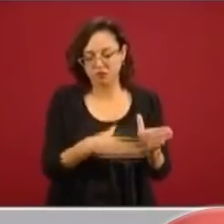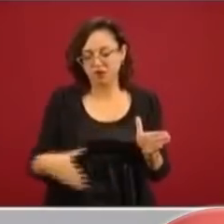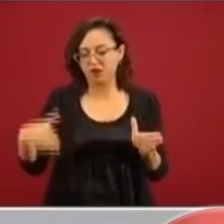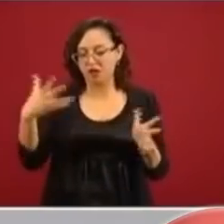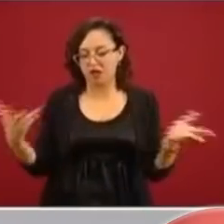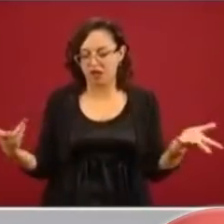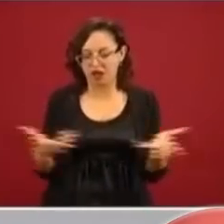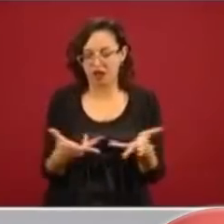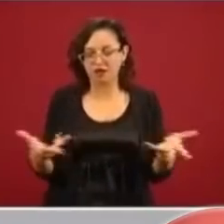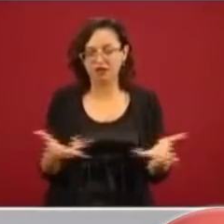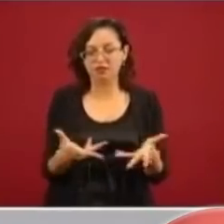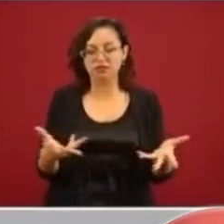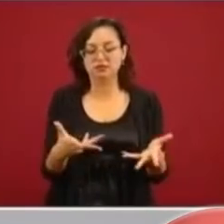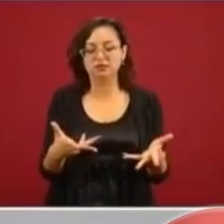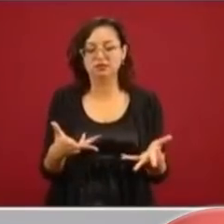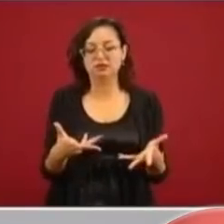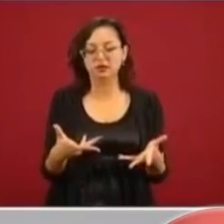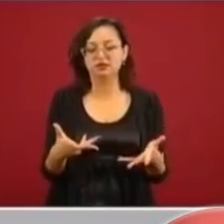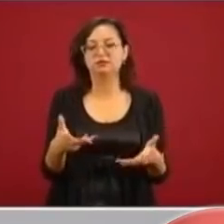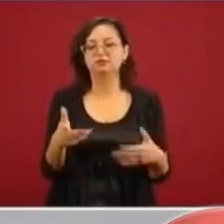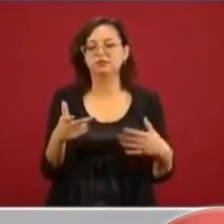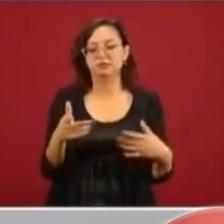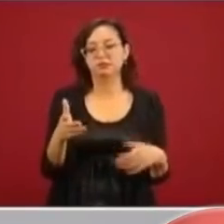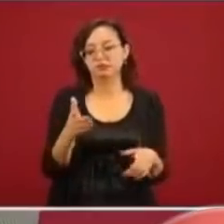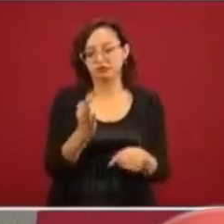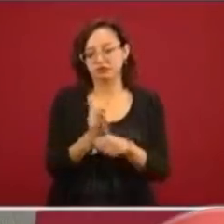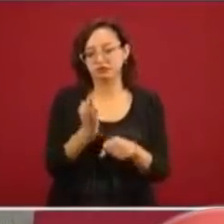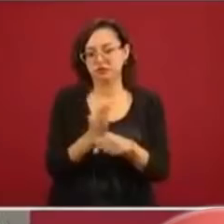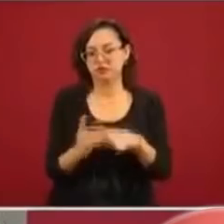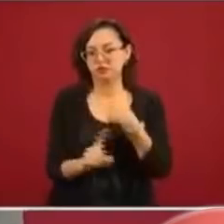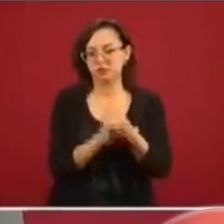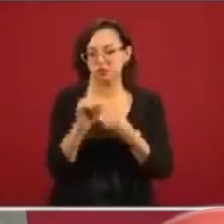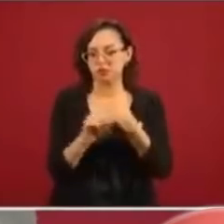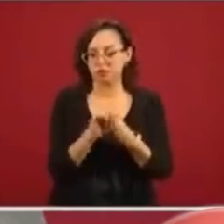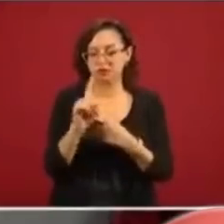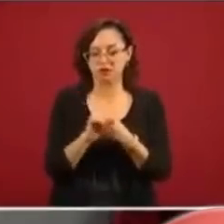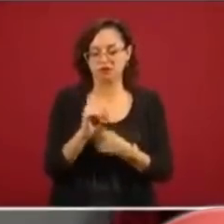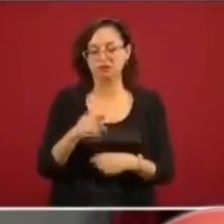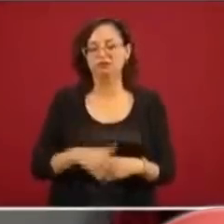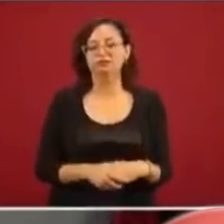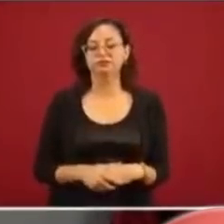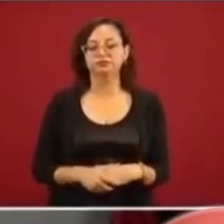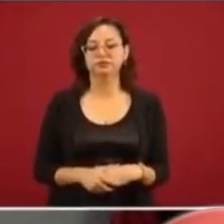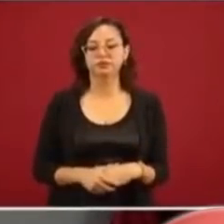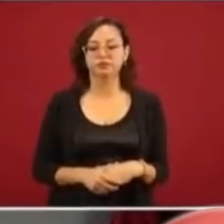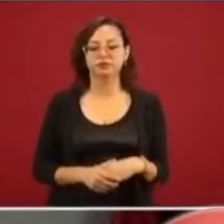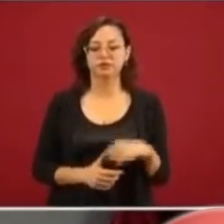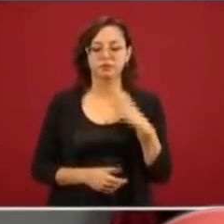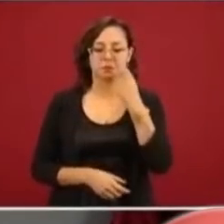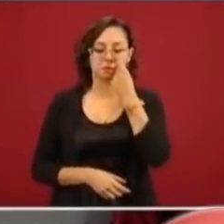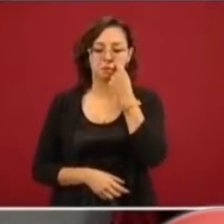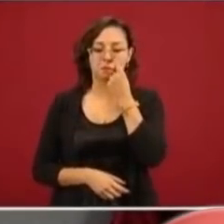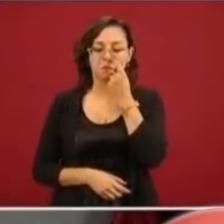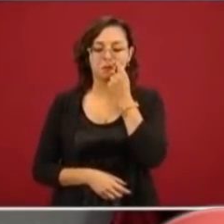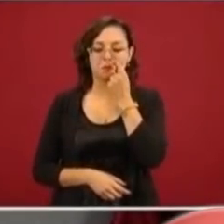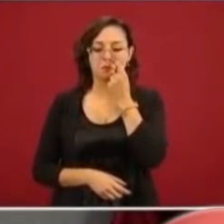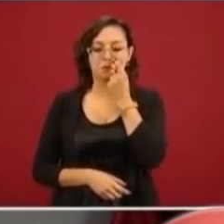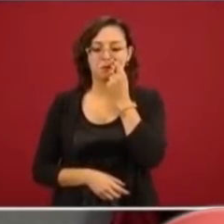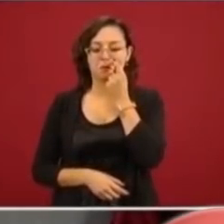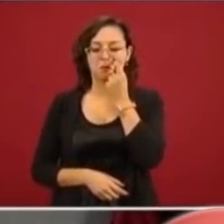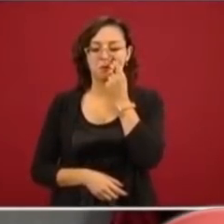esta situación de alarma, de necesidad de atención. Otro punto que vamos a requerir, desde